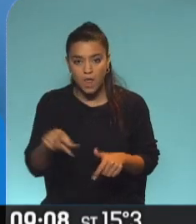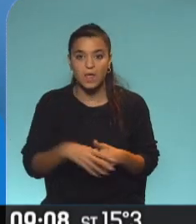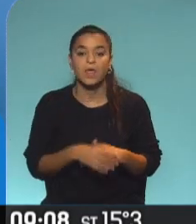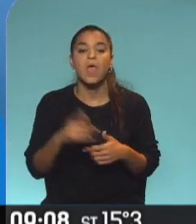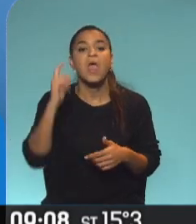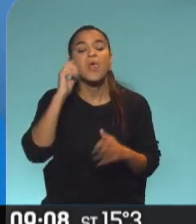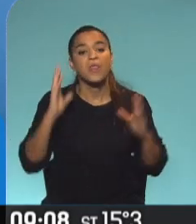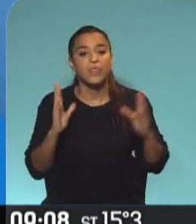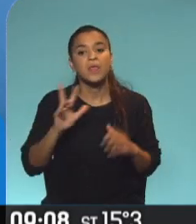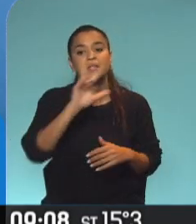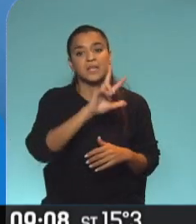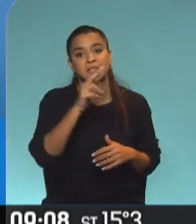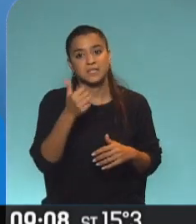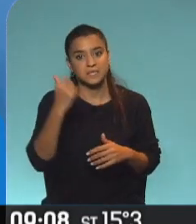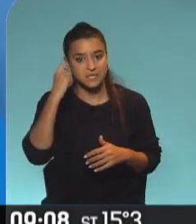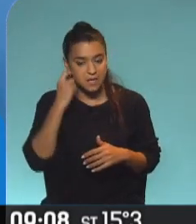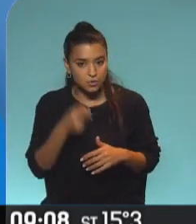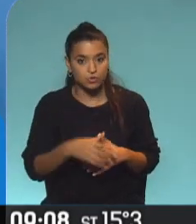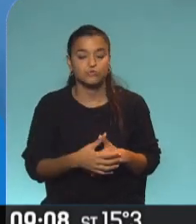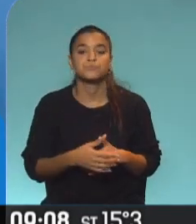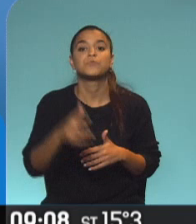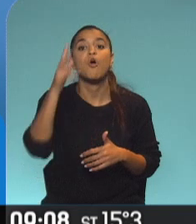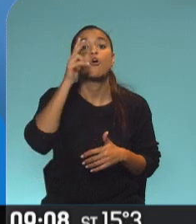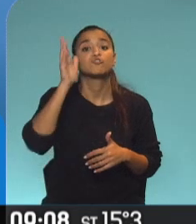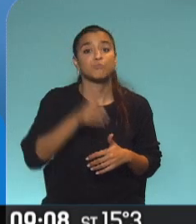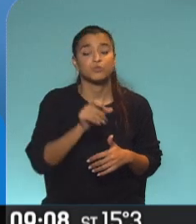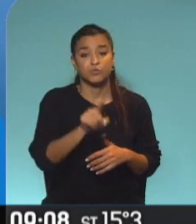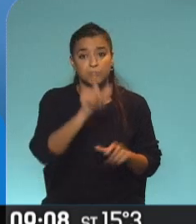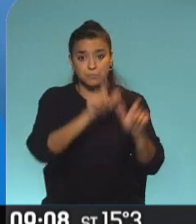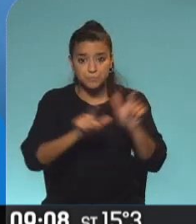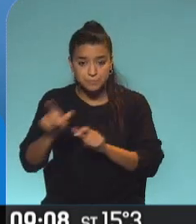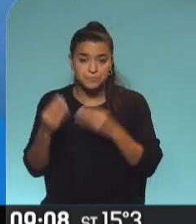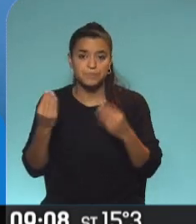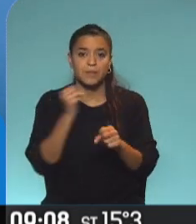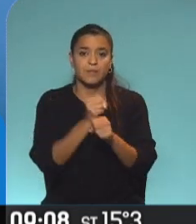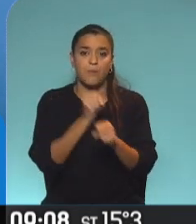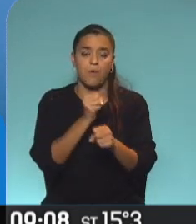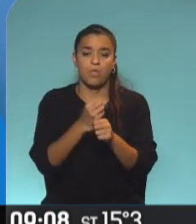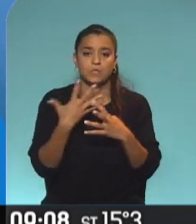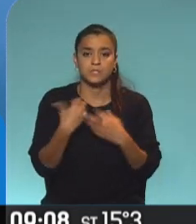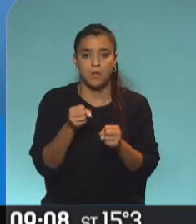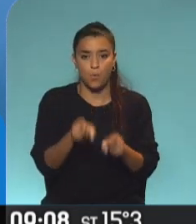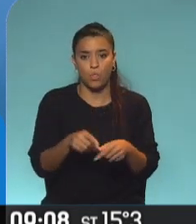con una edad mediana de 36 años. El 8% de los afectados son trabajadores de la salud.